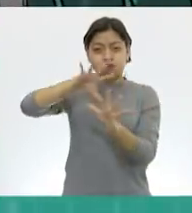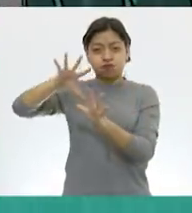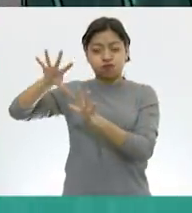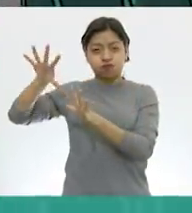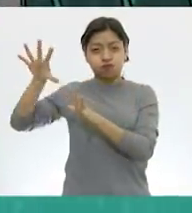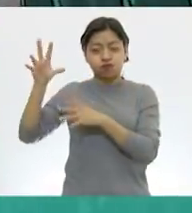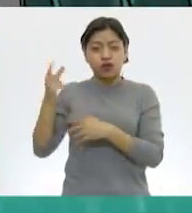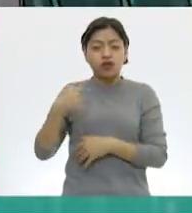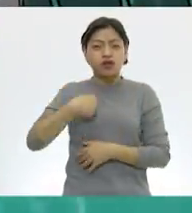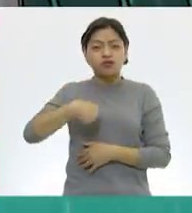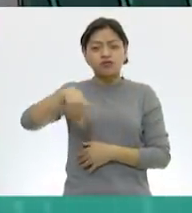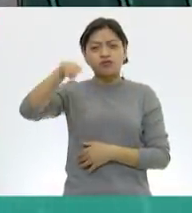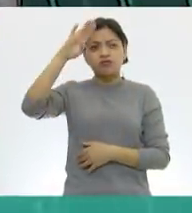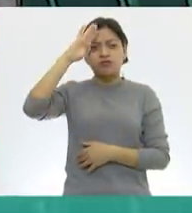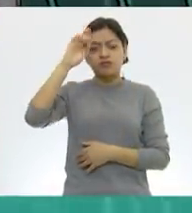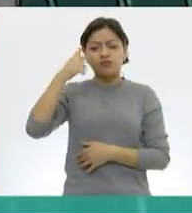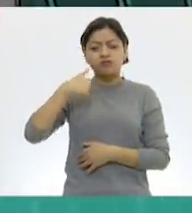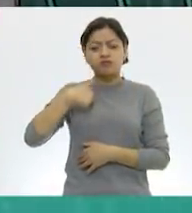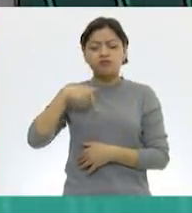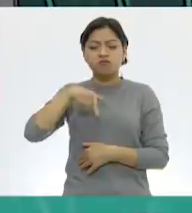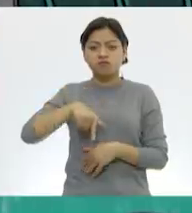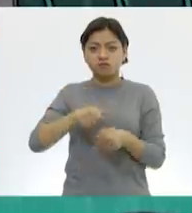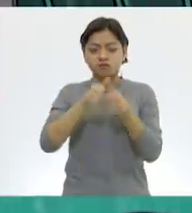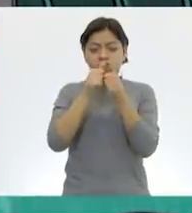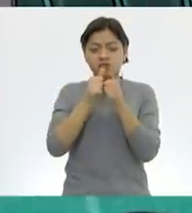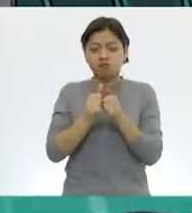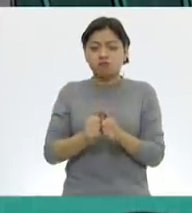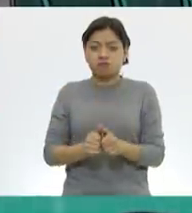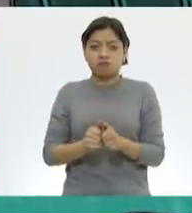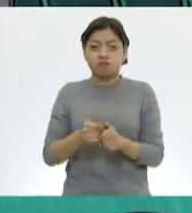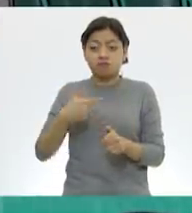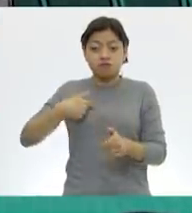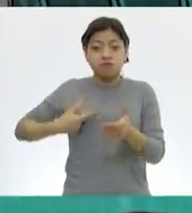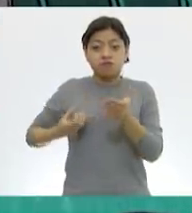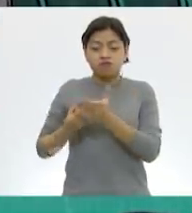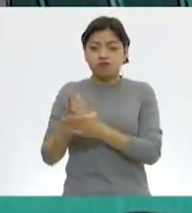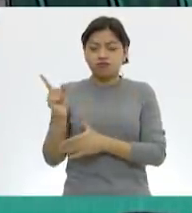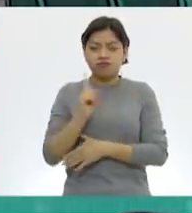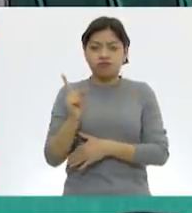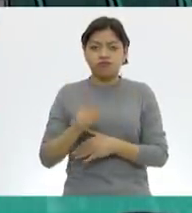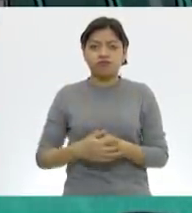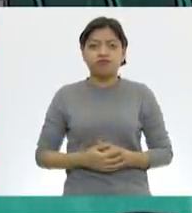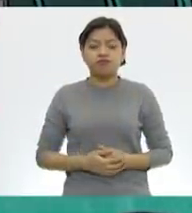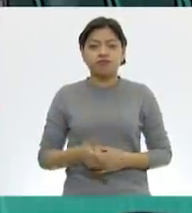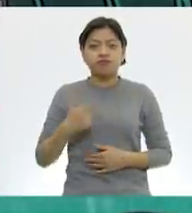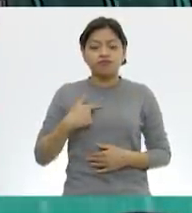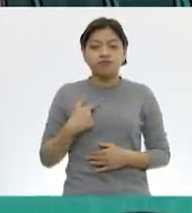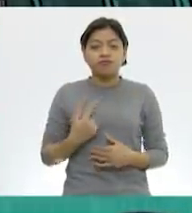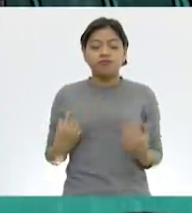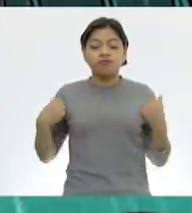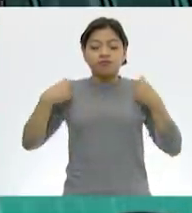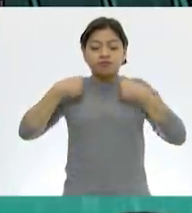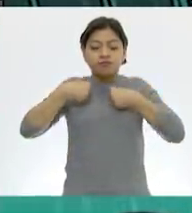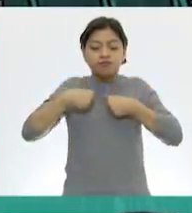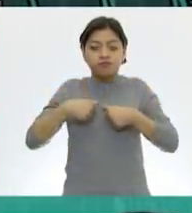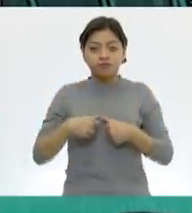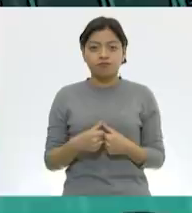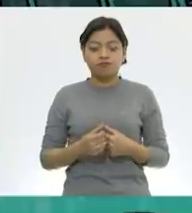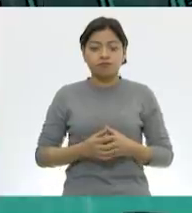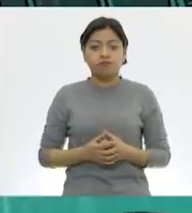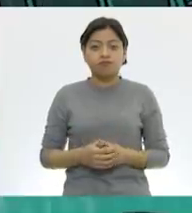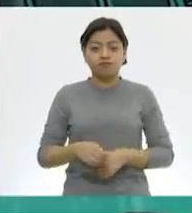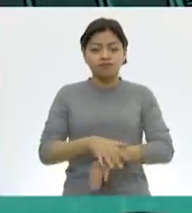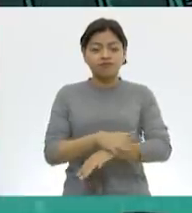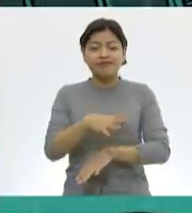apetecía yo, pues, moverme de aquel escondrijo tan tibio, cubiertos mis largos miembros con una suave capita de polvo,